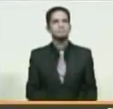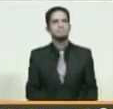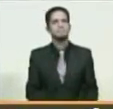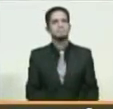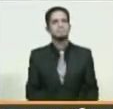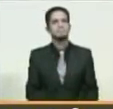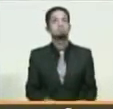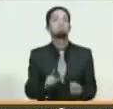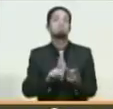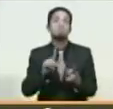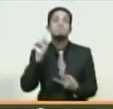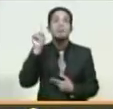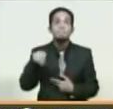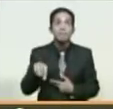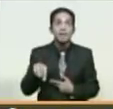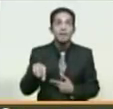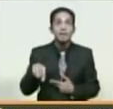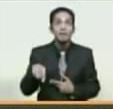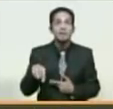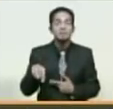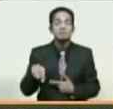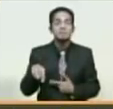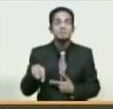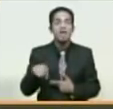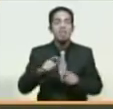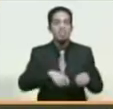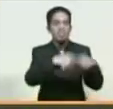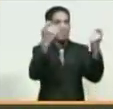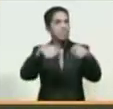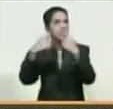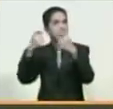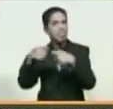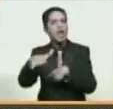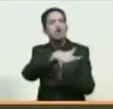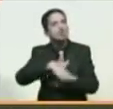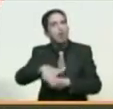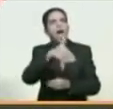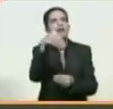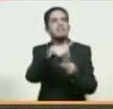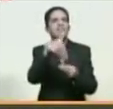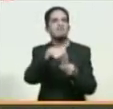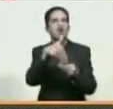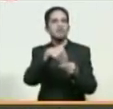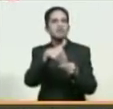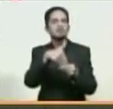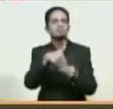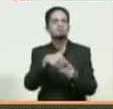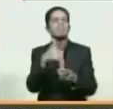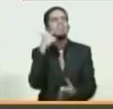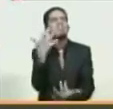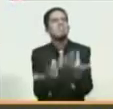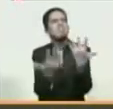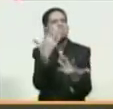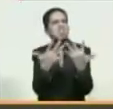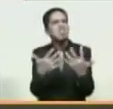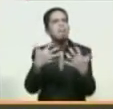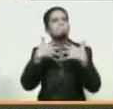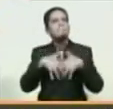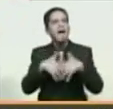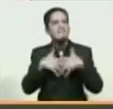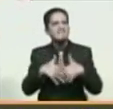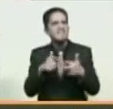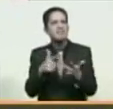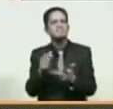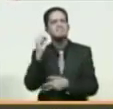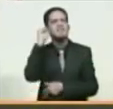Como también se destruyeron centros de votación, se quemaron máquinas, se